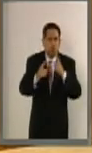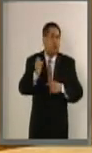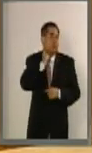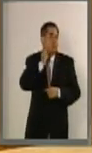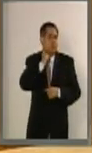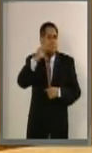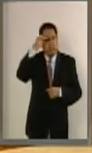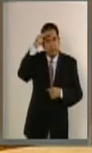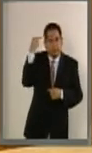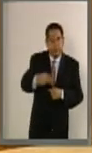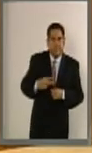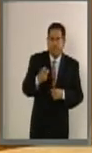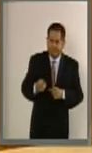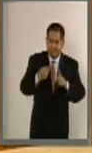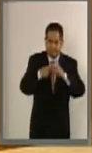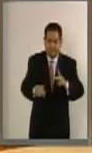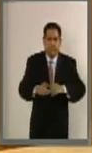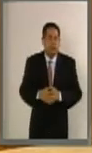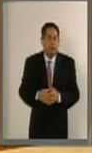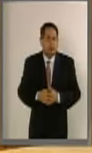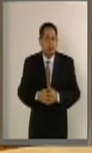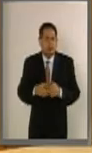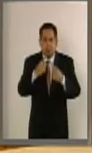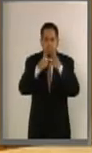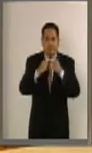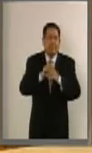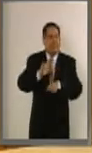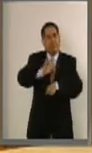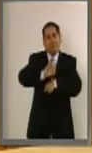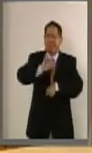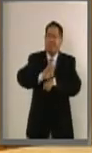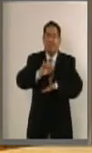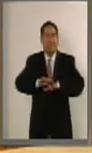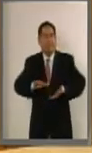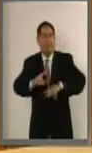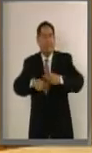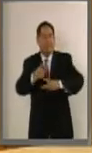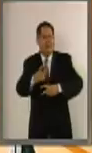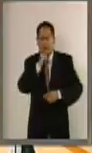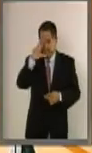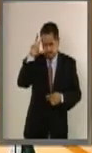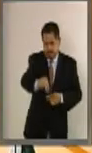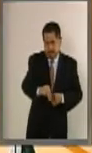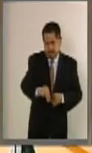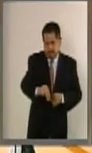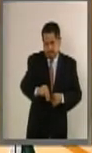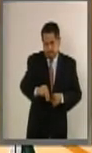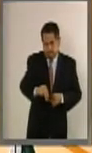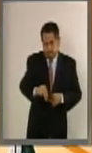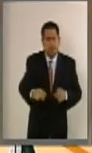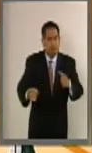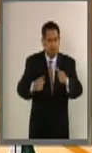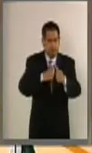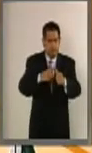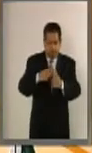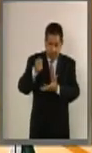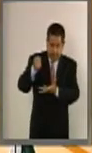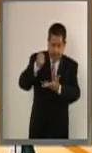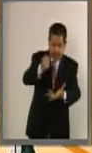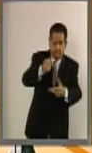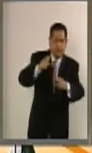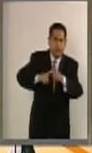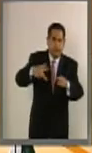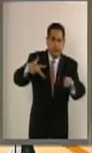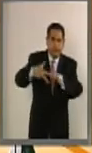la República sin simulaciones. El primer presupuesto que debe ser